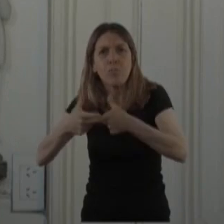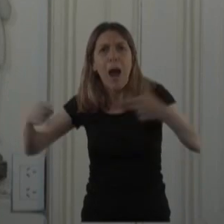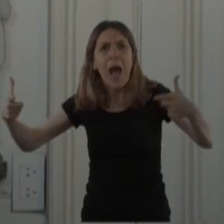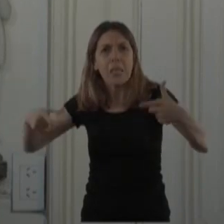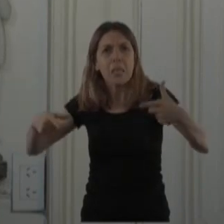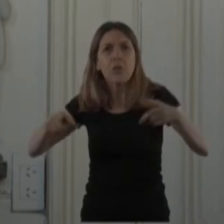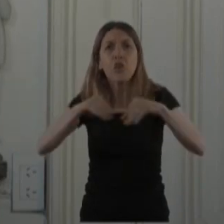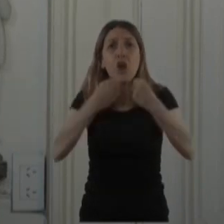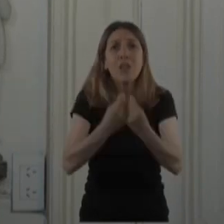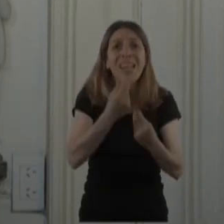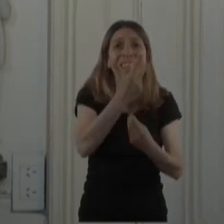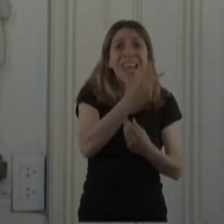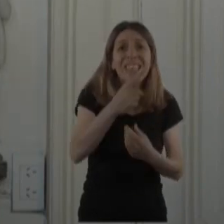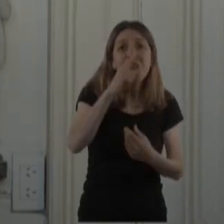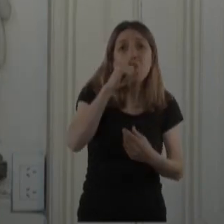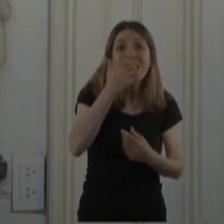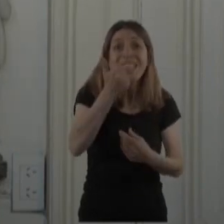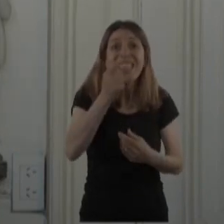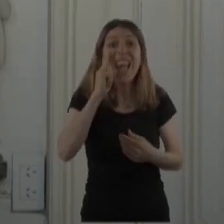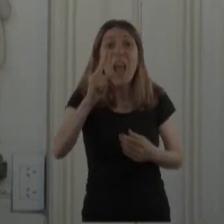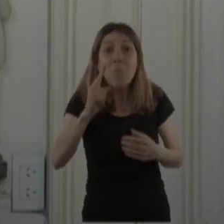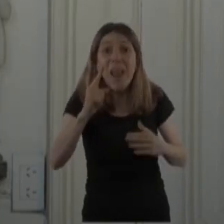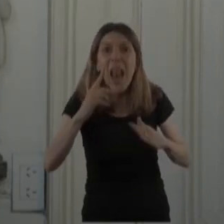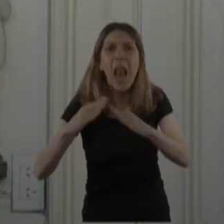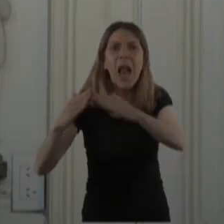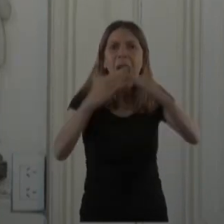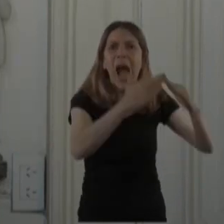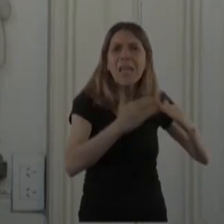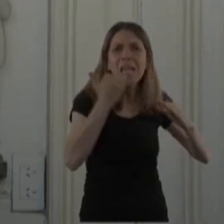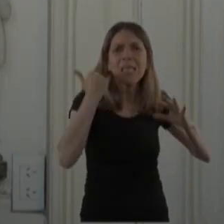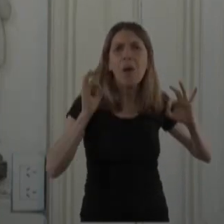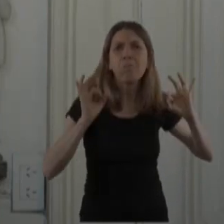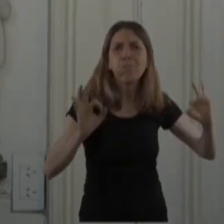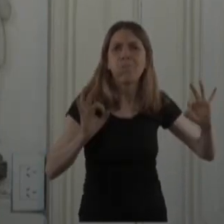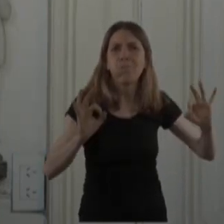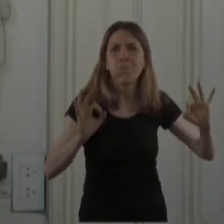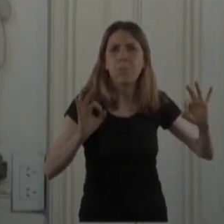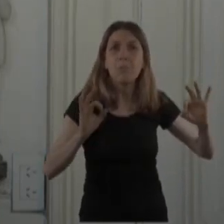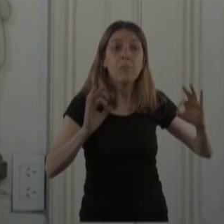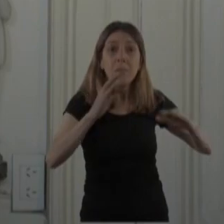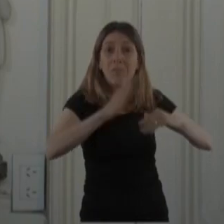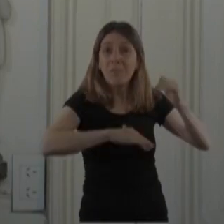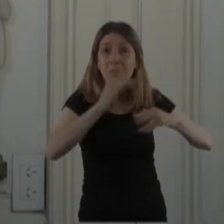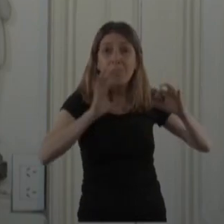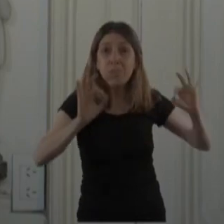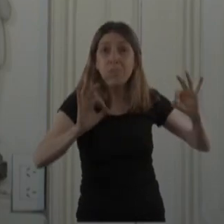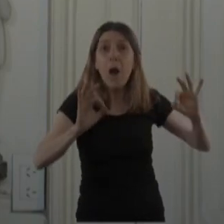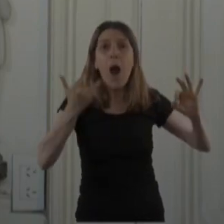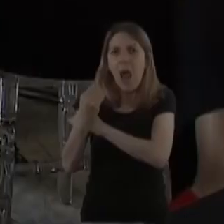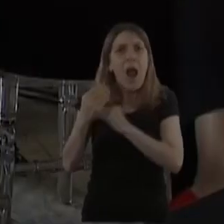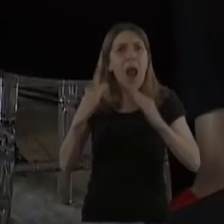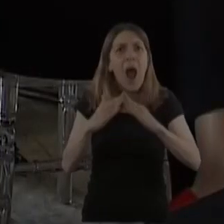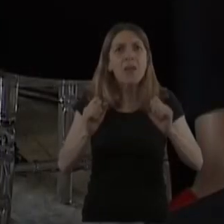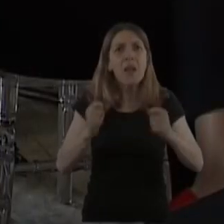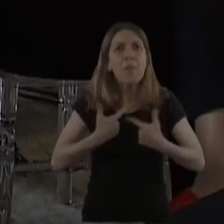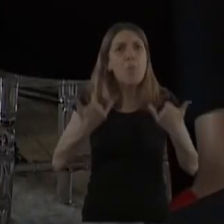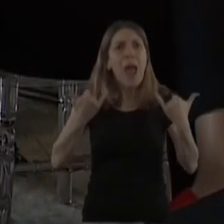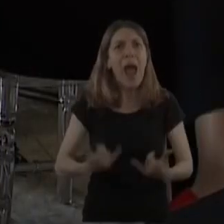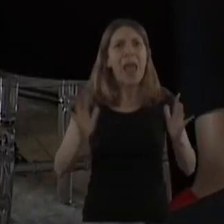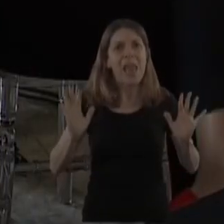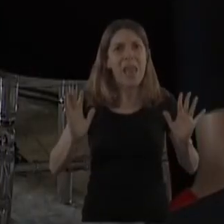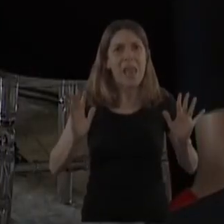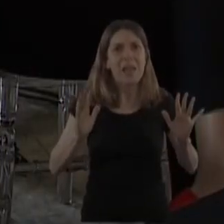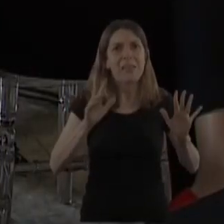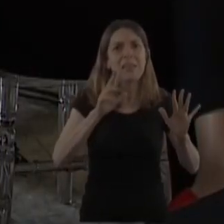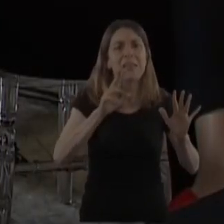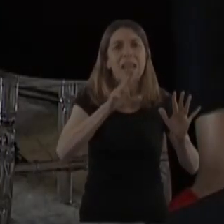Son 376.000 hogares, familias que tienen tranquilidad. Definitivamente la